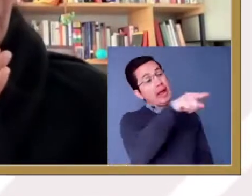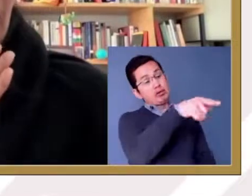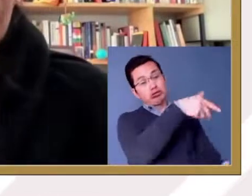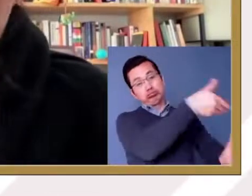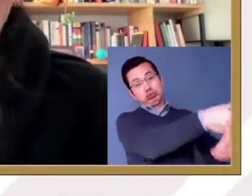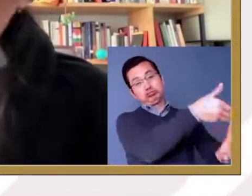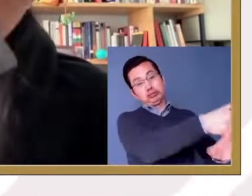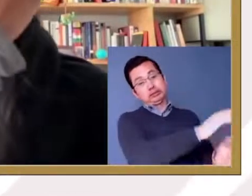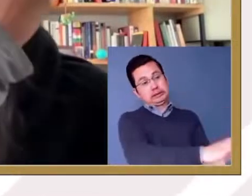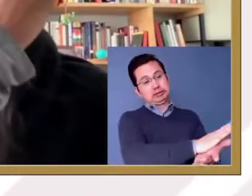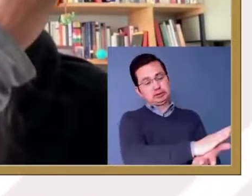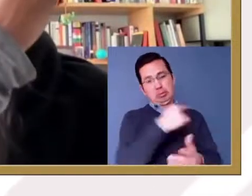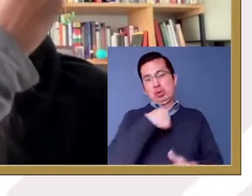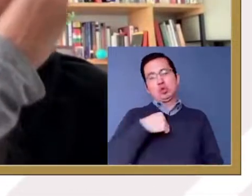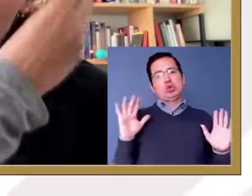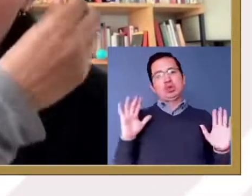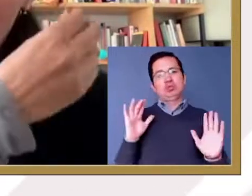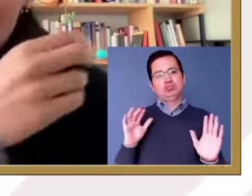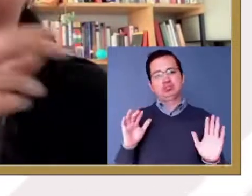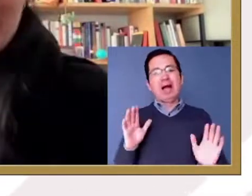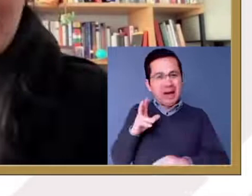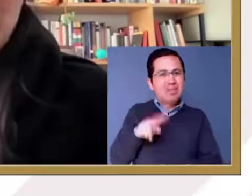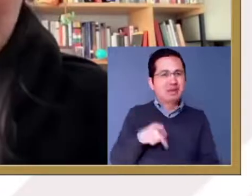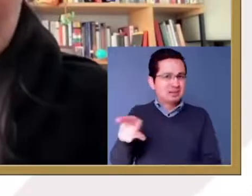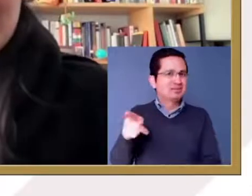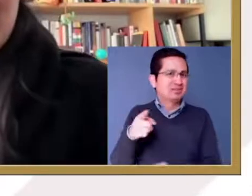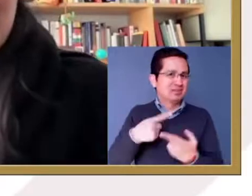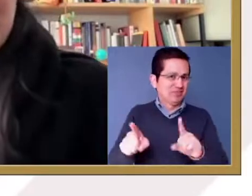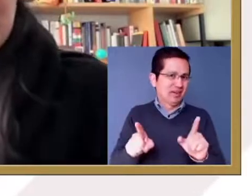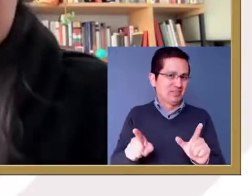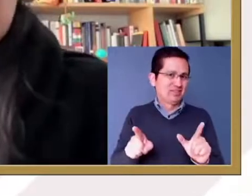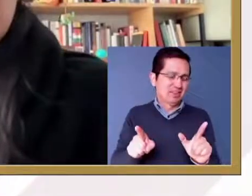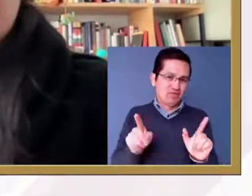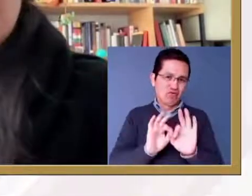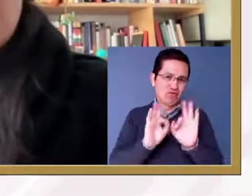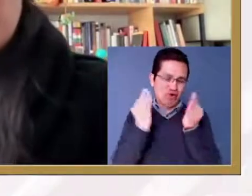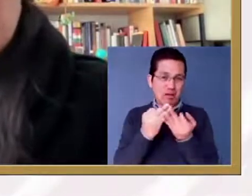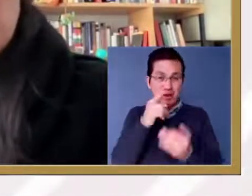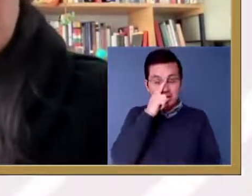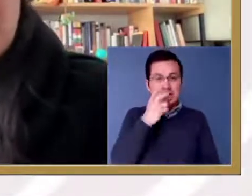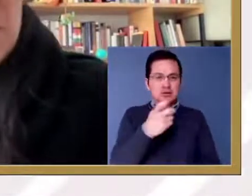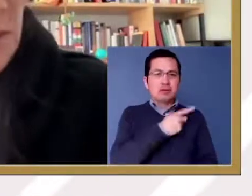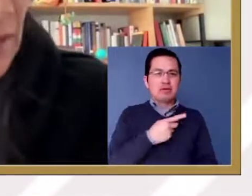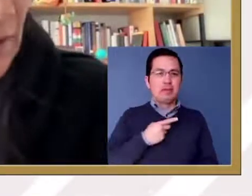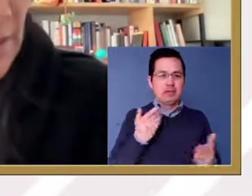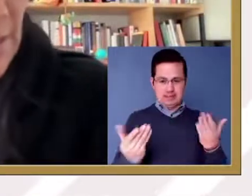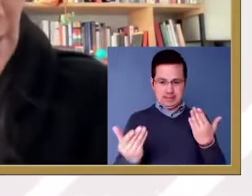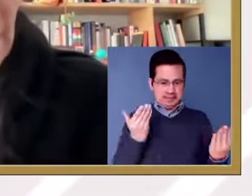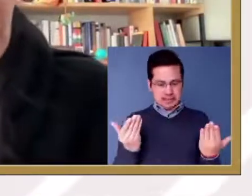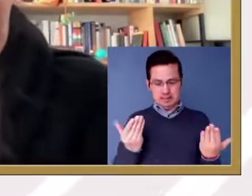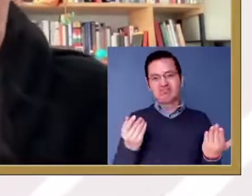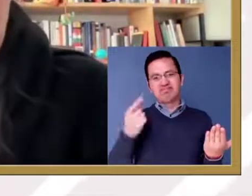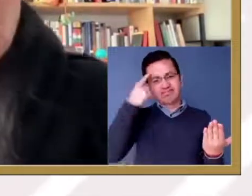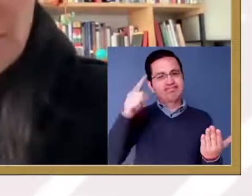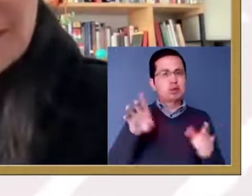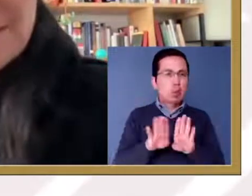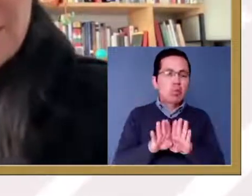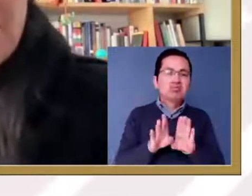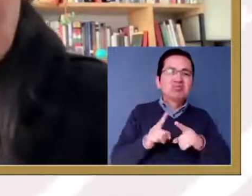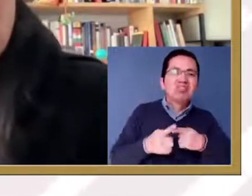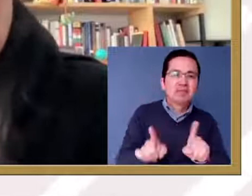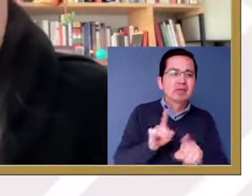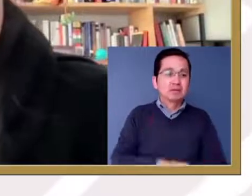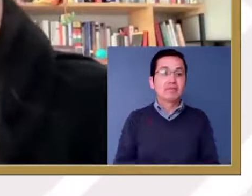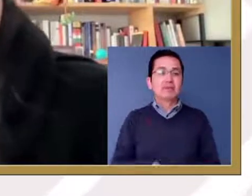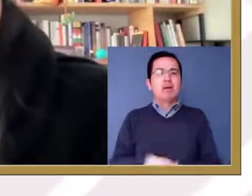también unas preguntas interesantes para entender la diferencia entre las proporciones que mencionaba Jessica del grupo más